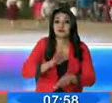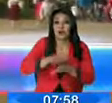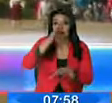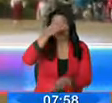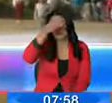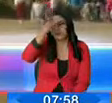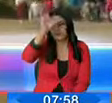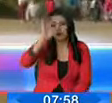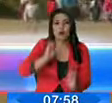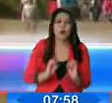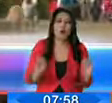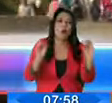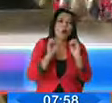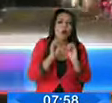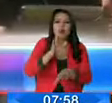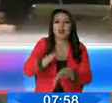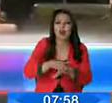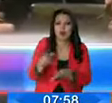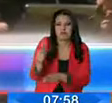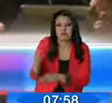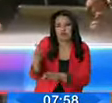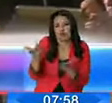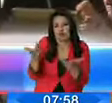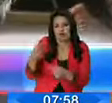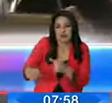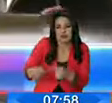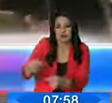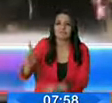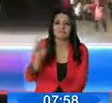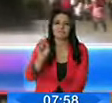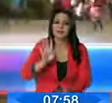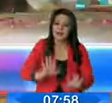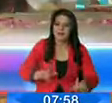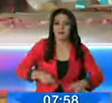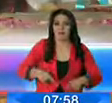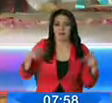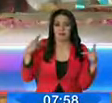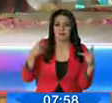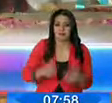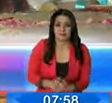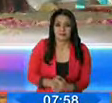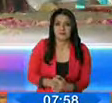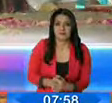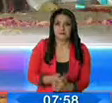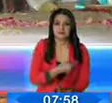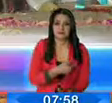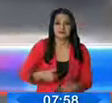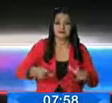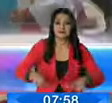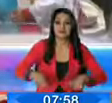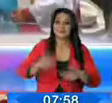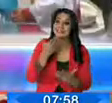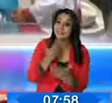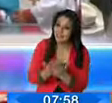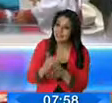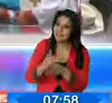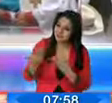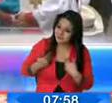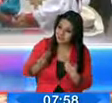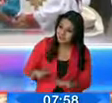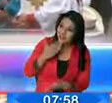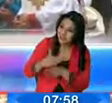cultura, cuestión de folclorismo, sino que es una forma de vida. El primer mandatario agradeció la invitación a este encuentro ancestral